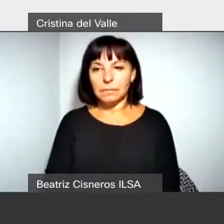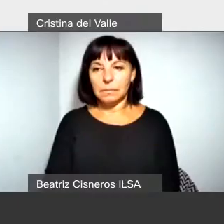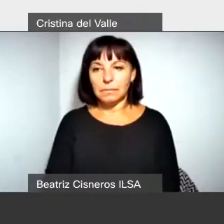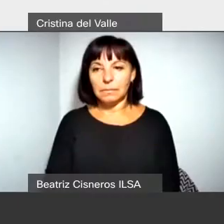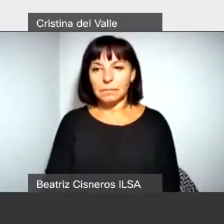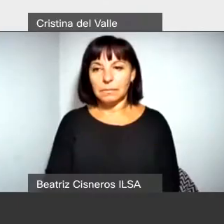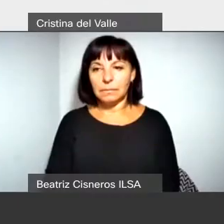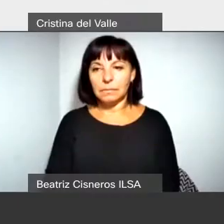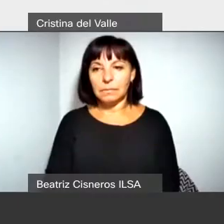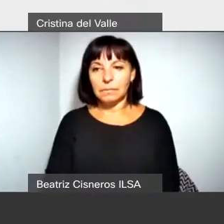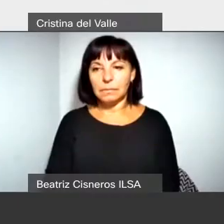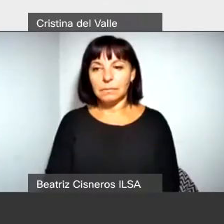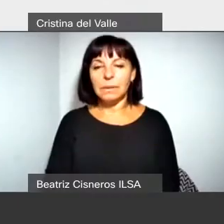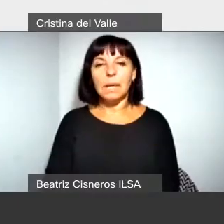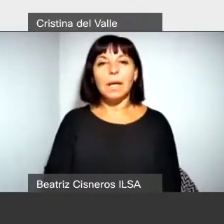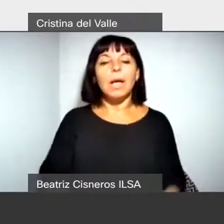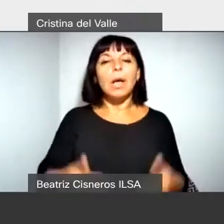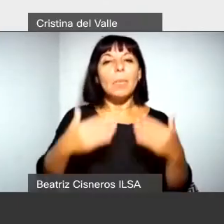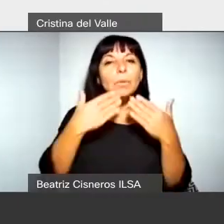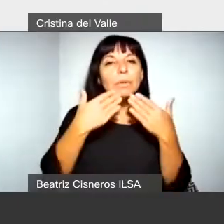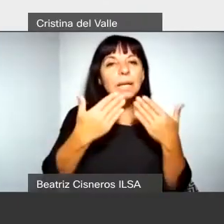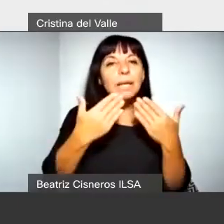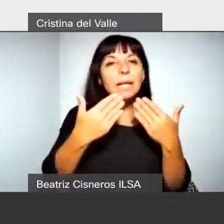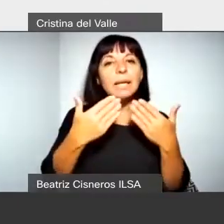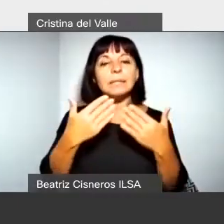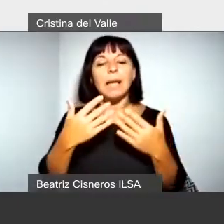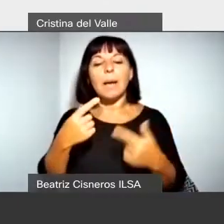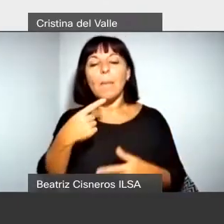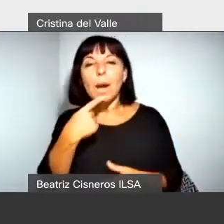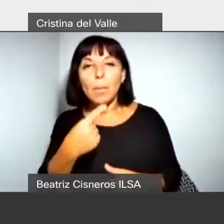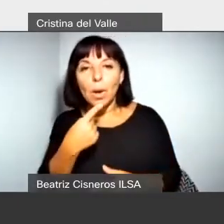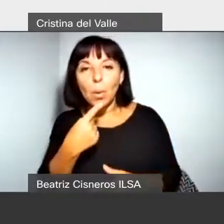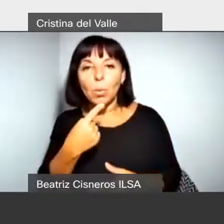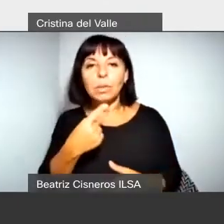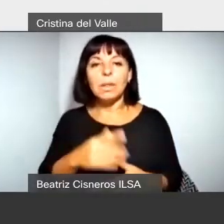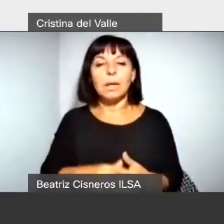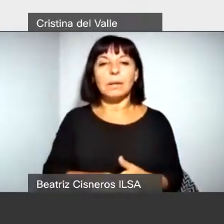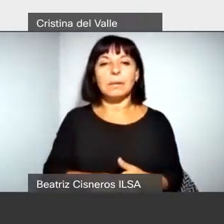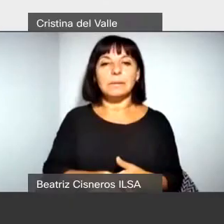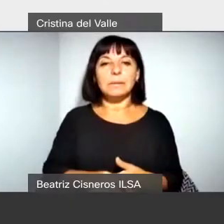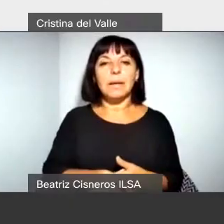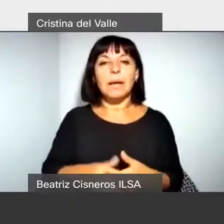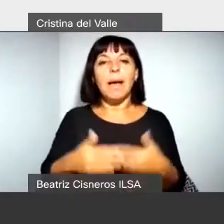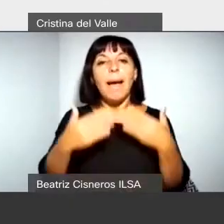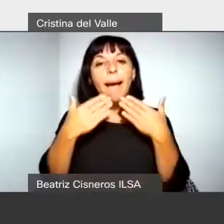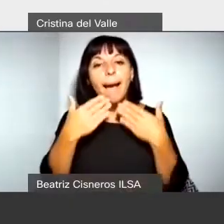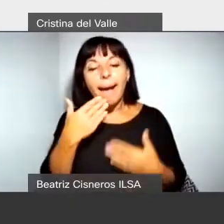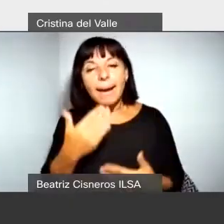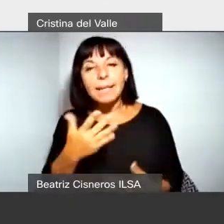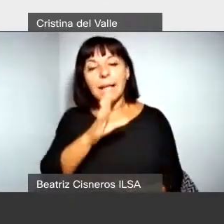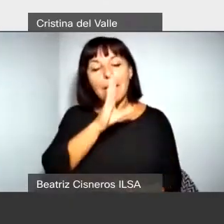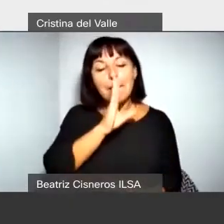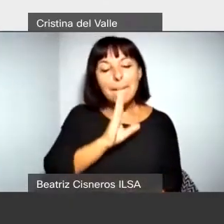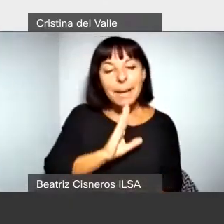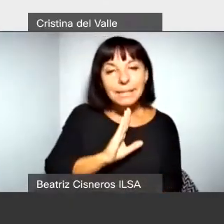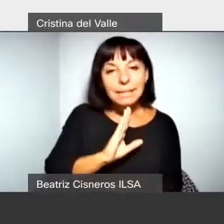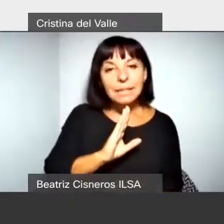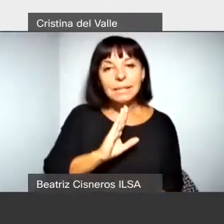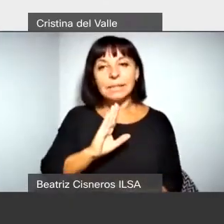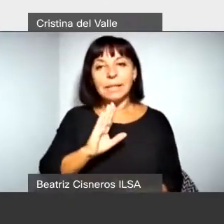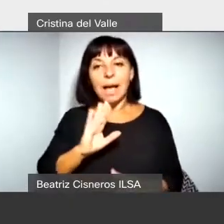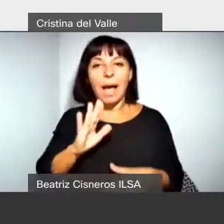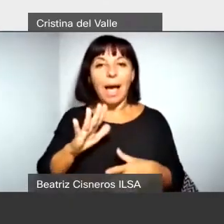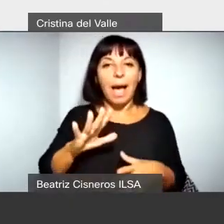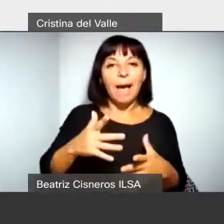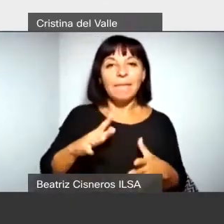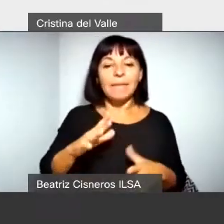dejamos. Muchas gracias a todos, gracias por las preguntas, ¿sí? Gracias por la paciencia también a veces no podemos